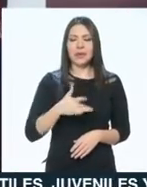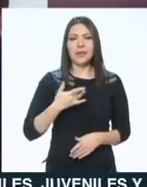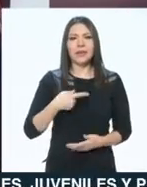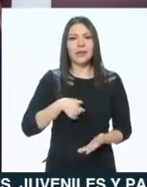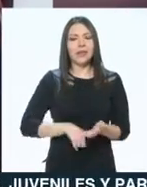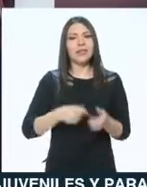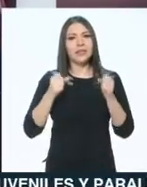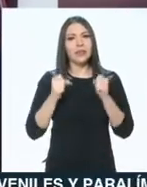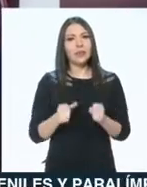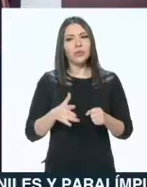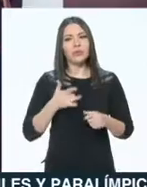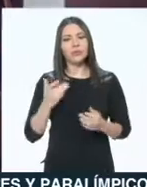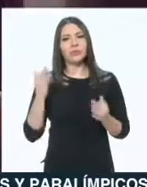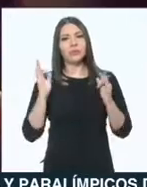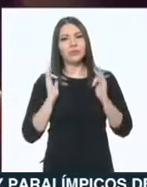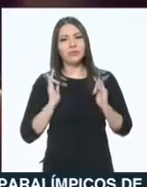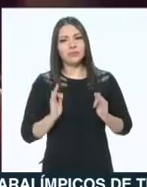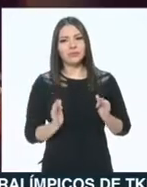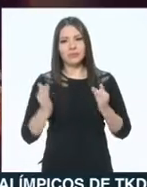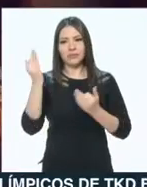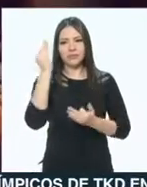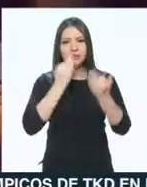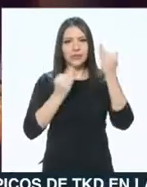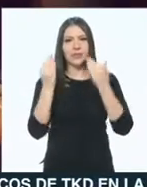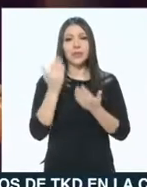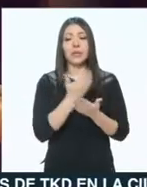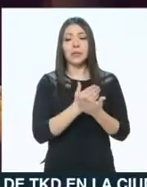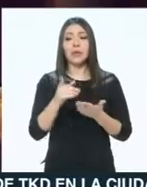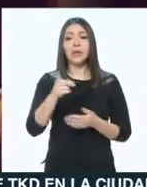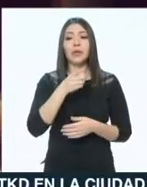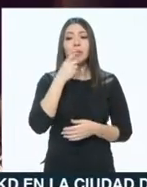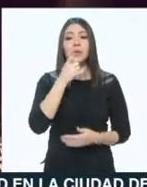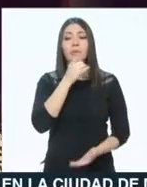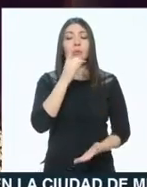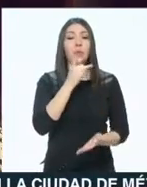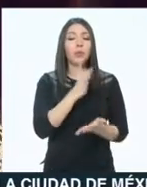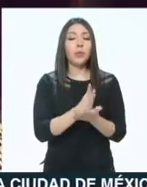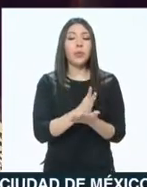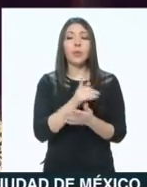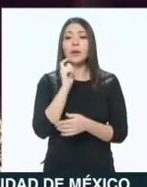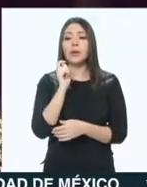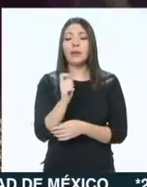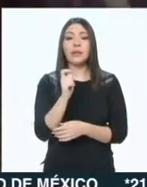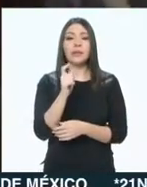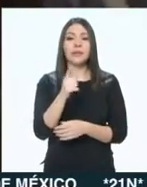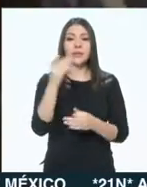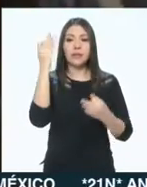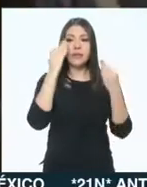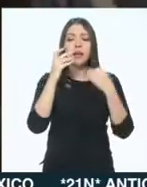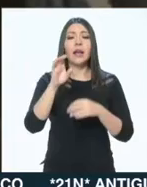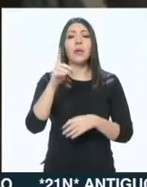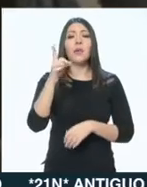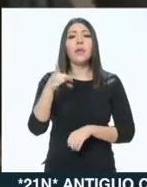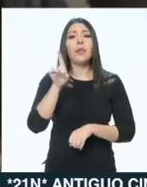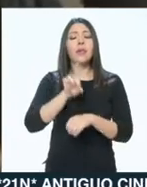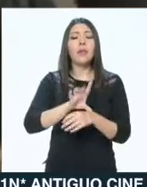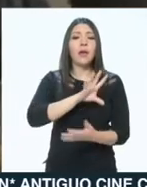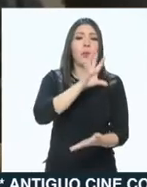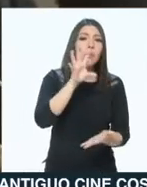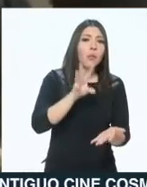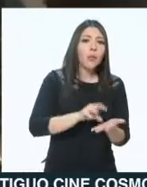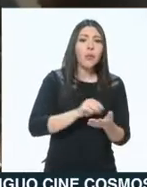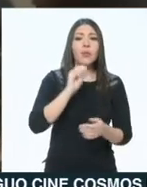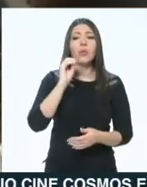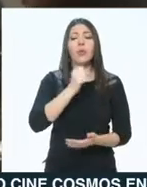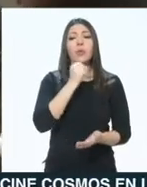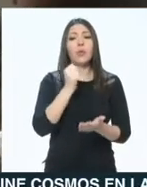sentirte más cómoda. Y decíamos, no solo deberíamos de poder tener eso cuando es una boda o cuando es un bautizo, ¿no? Estos